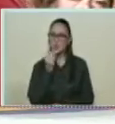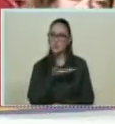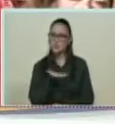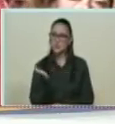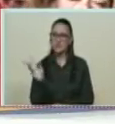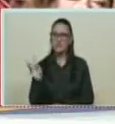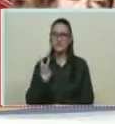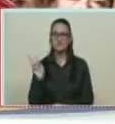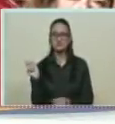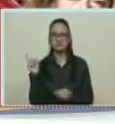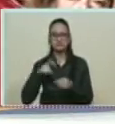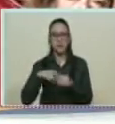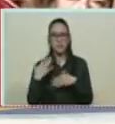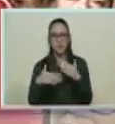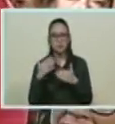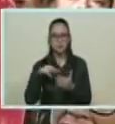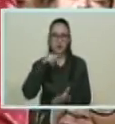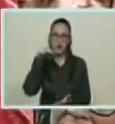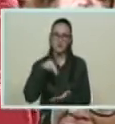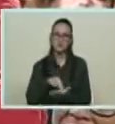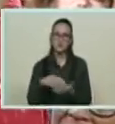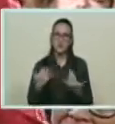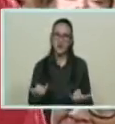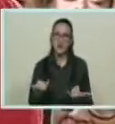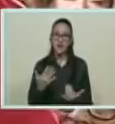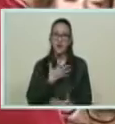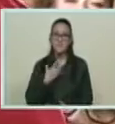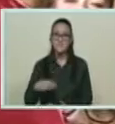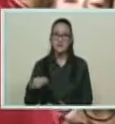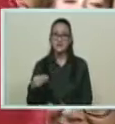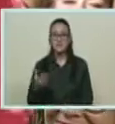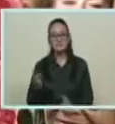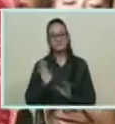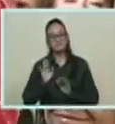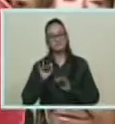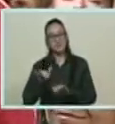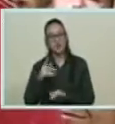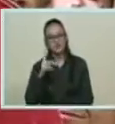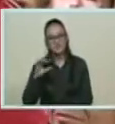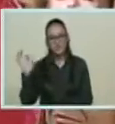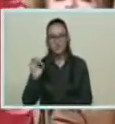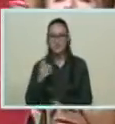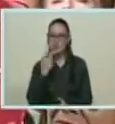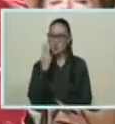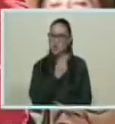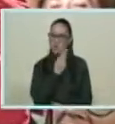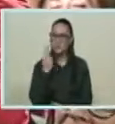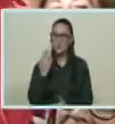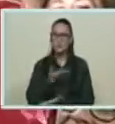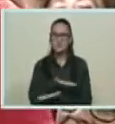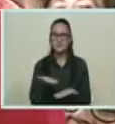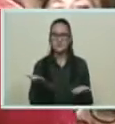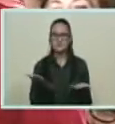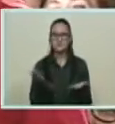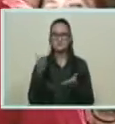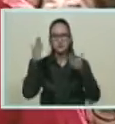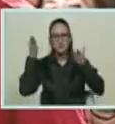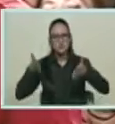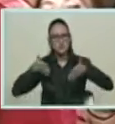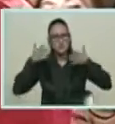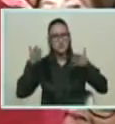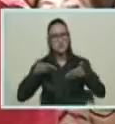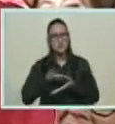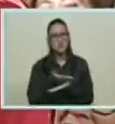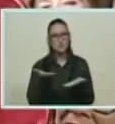venezolana, incorporarnos a la producción nacional. Presidente, cuente usted con nosotros y nos comprometemos con esos, con esas orientaciones que usted nos